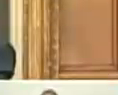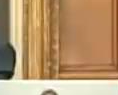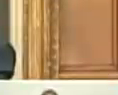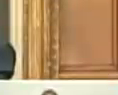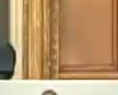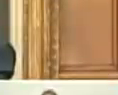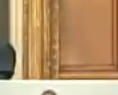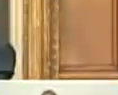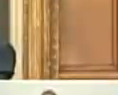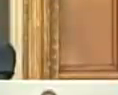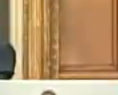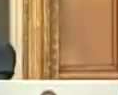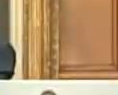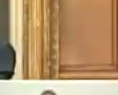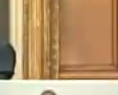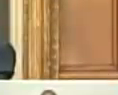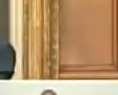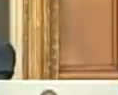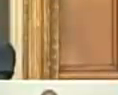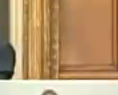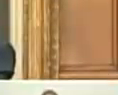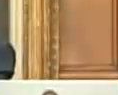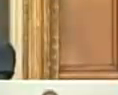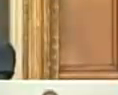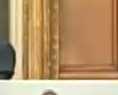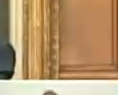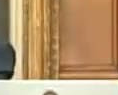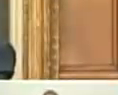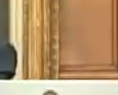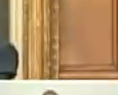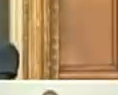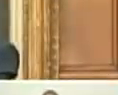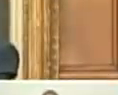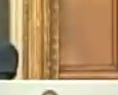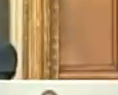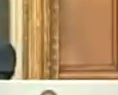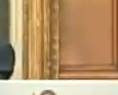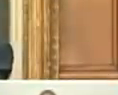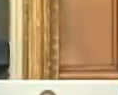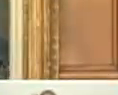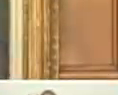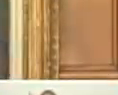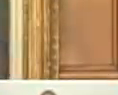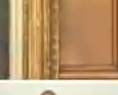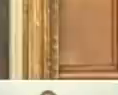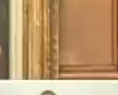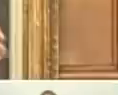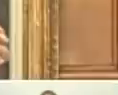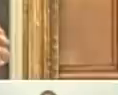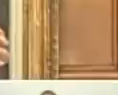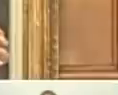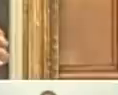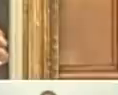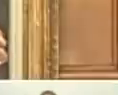Me censuraron Facebook, me censuraron YouTube, me eliminaron YouTube de aquí.